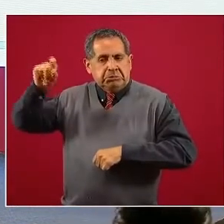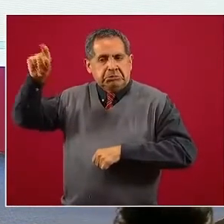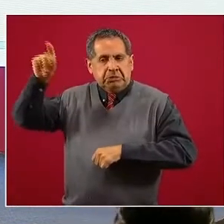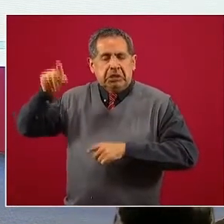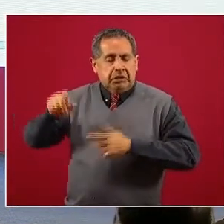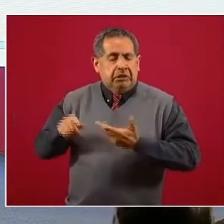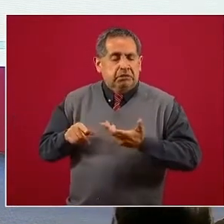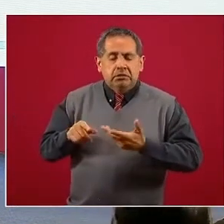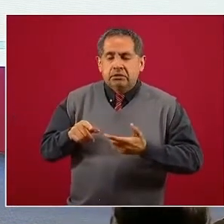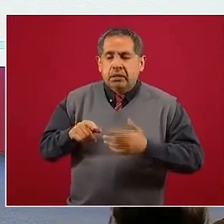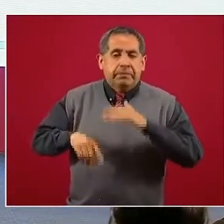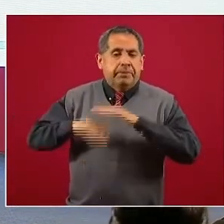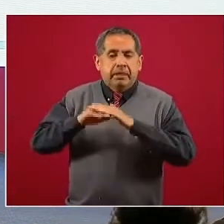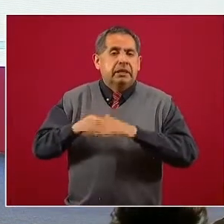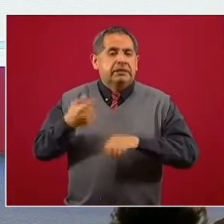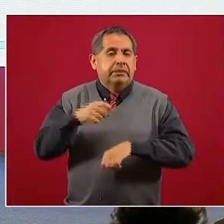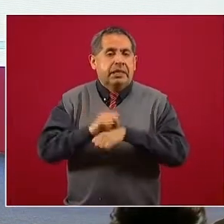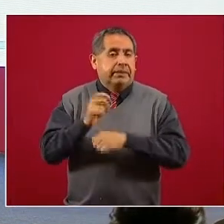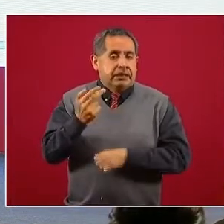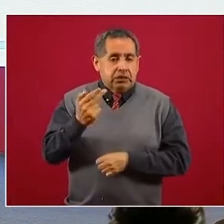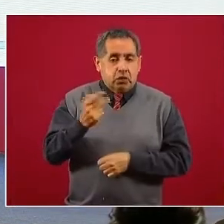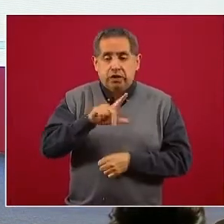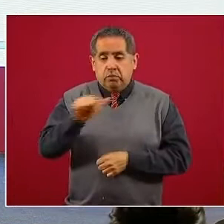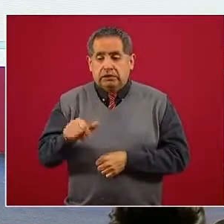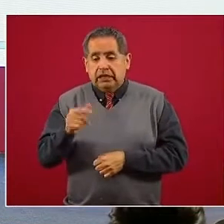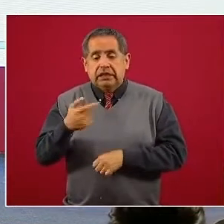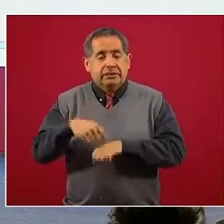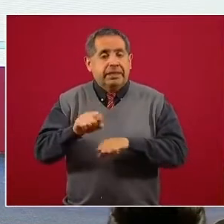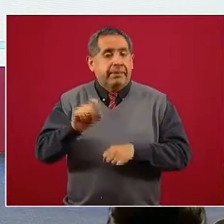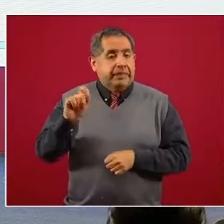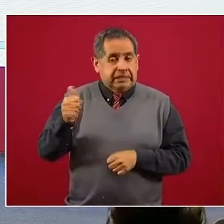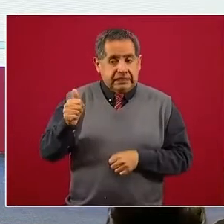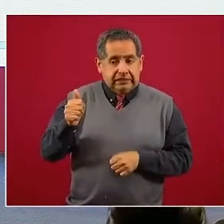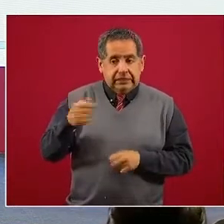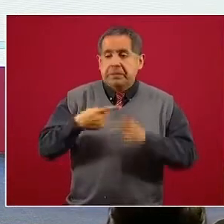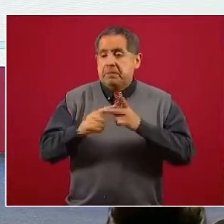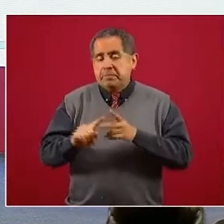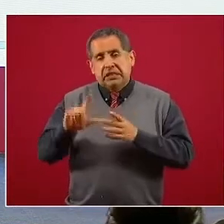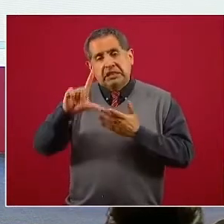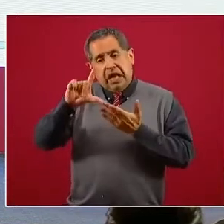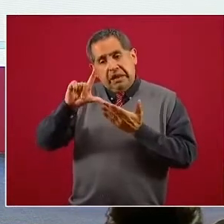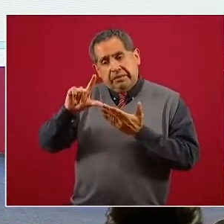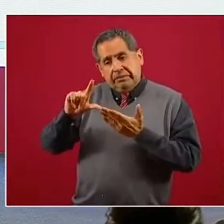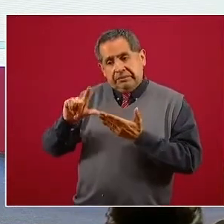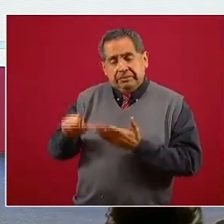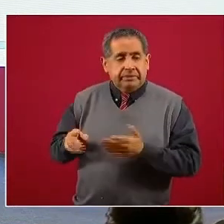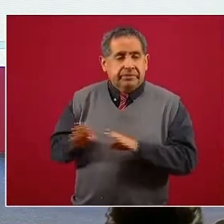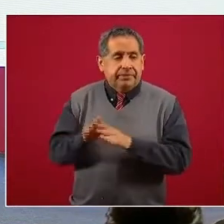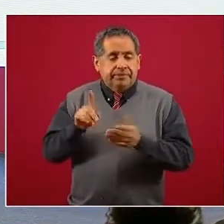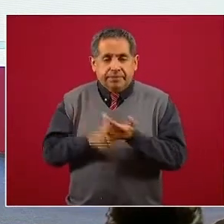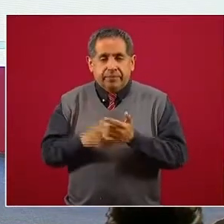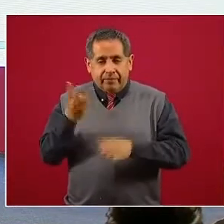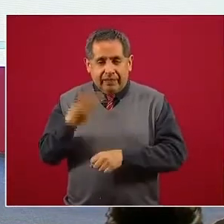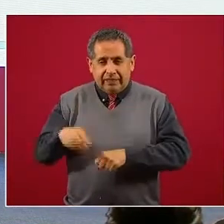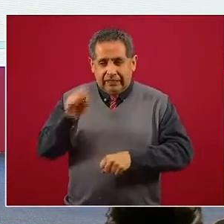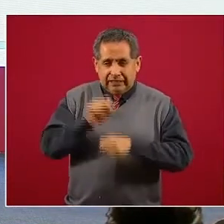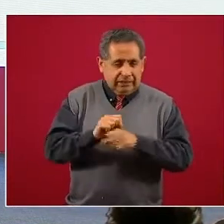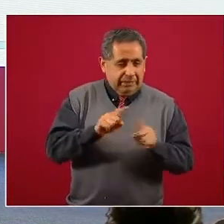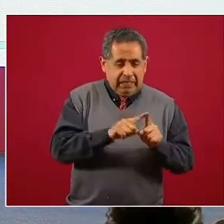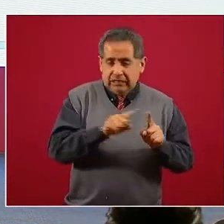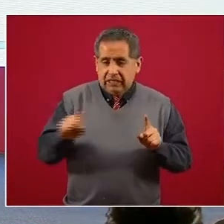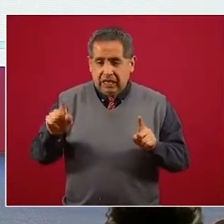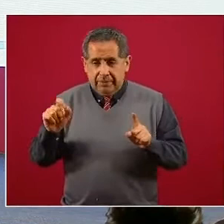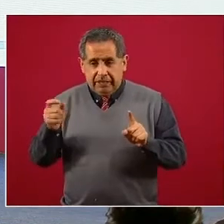semana 25. Para la semana 26 empieza ya a haber un descenso, sin embargo durante 3 semanas hasta la